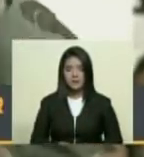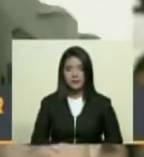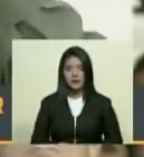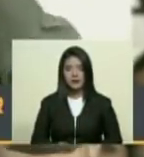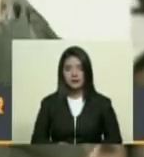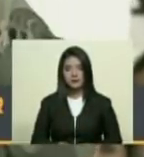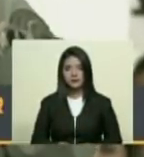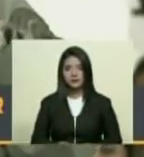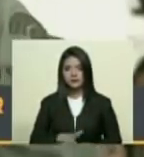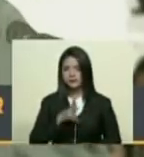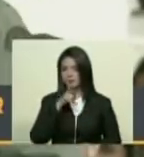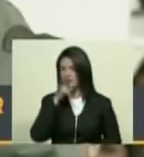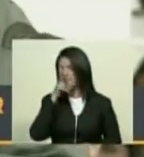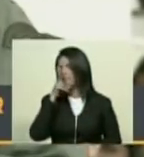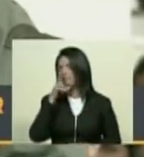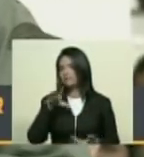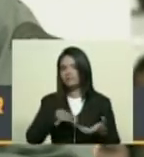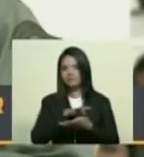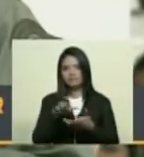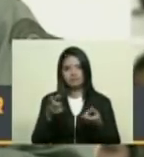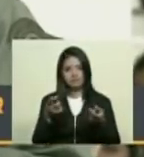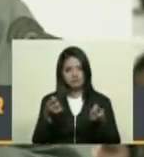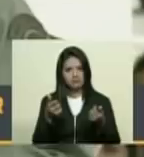la perversa guerra económica,